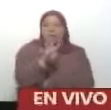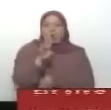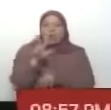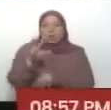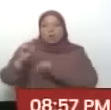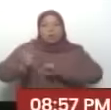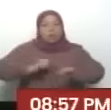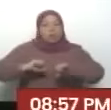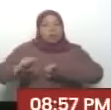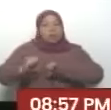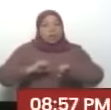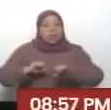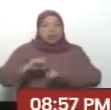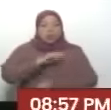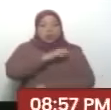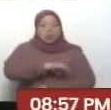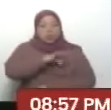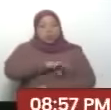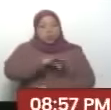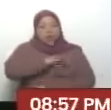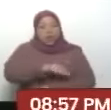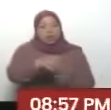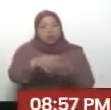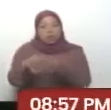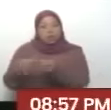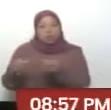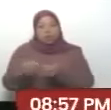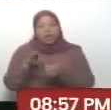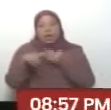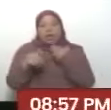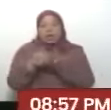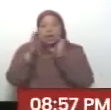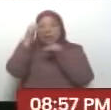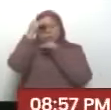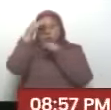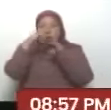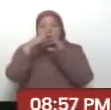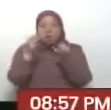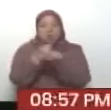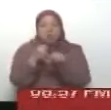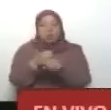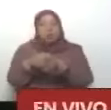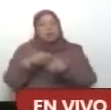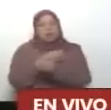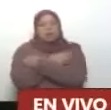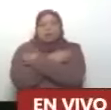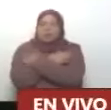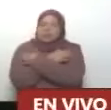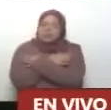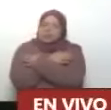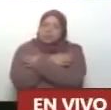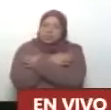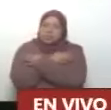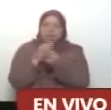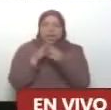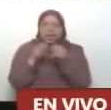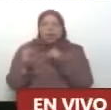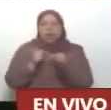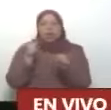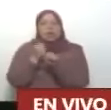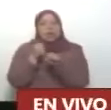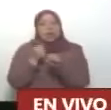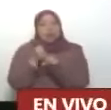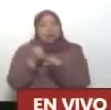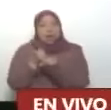43 movimientos sociales. Atención, todos los movimientos sociales. Mi reconocimiento y felicitaciones por el trabajo